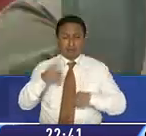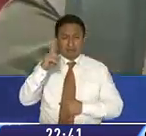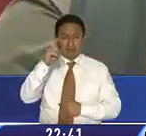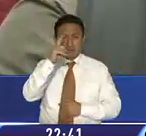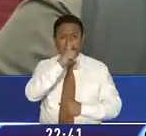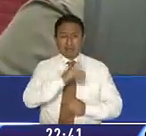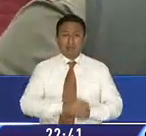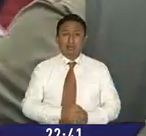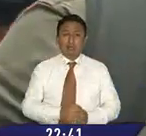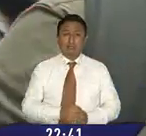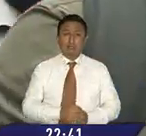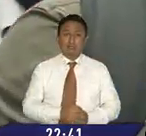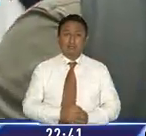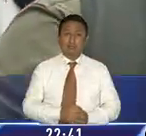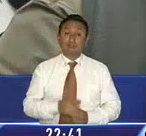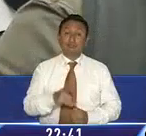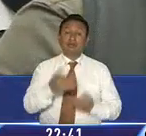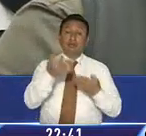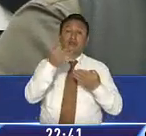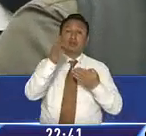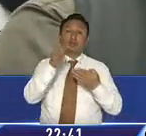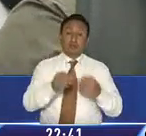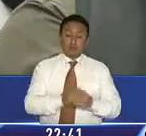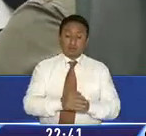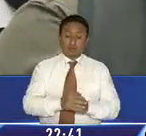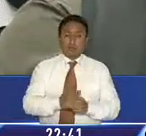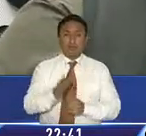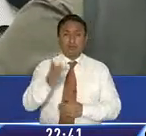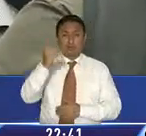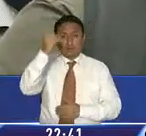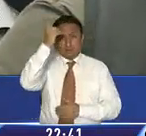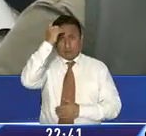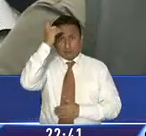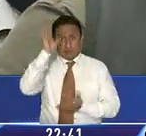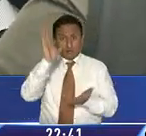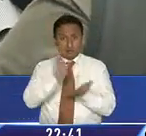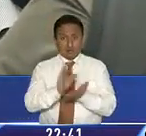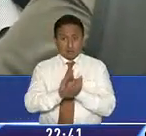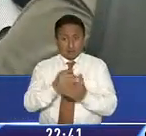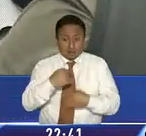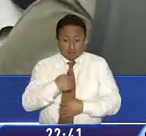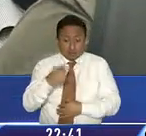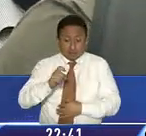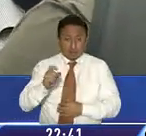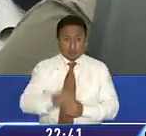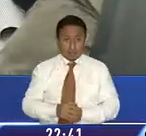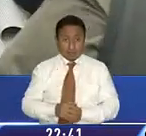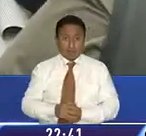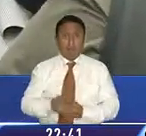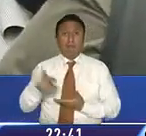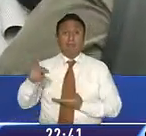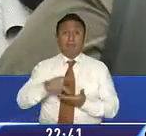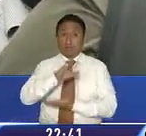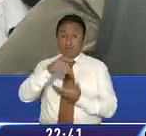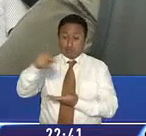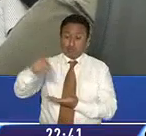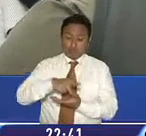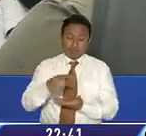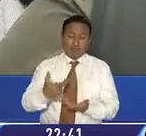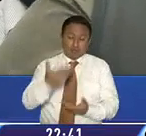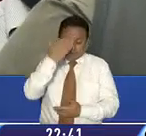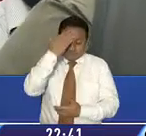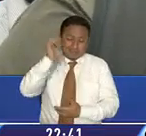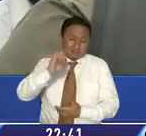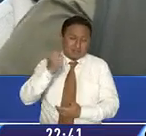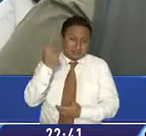complejo. Incluir dentro del presupuesto la deuda del IES, eso es lo que nosotros necesitamos. No queremos que nos paguen de golpe todo, sabemos del